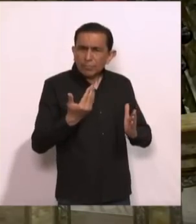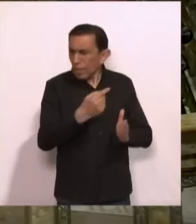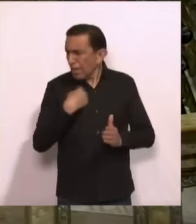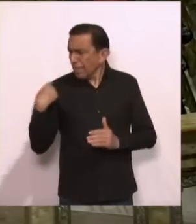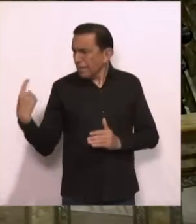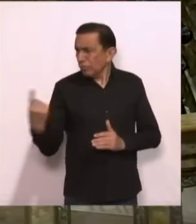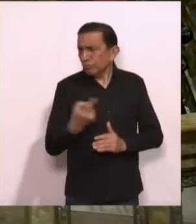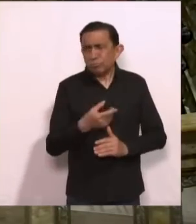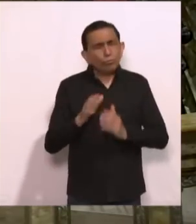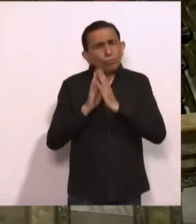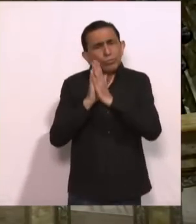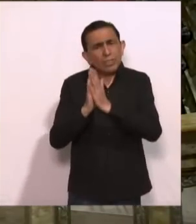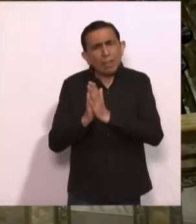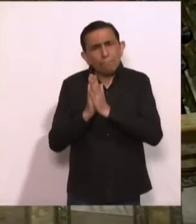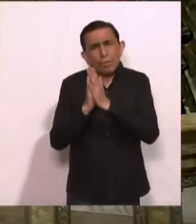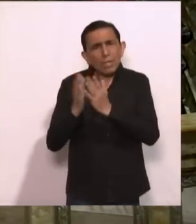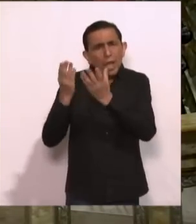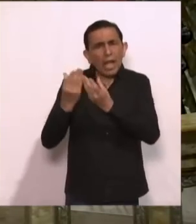ten piedad de